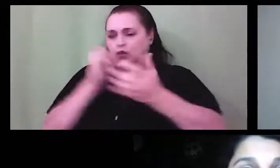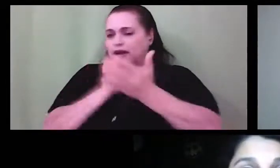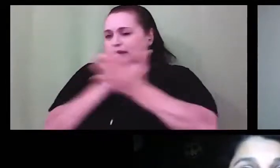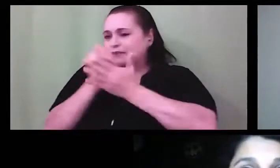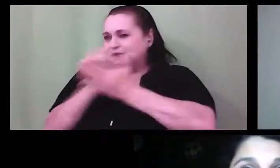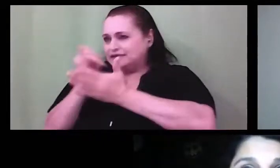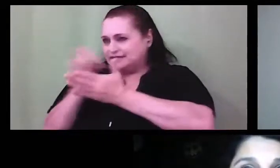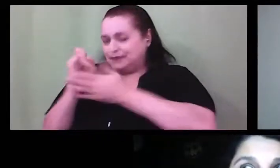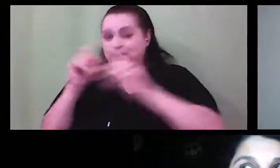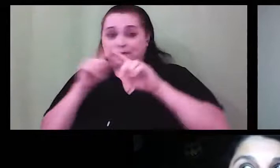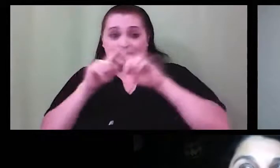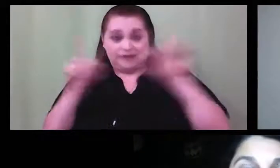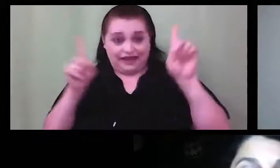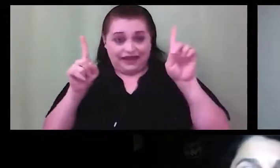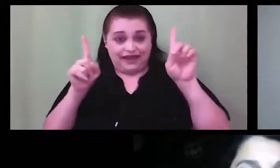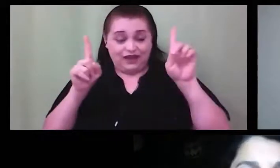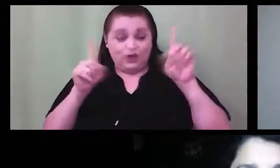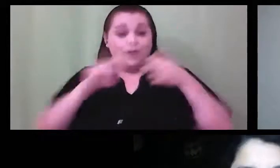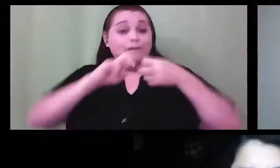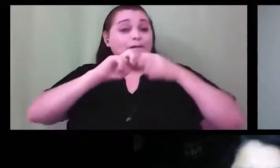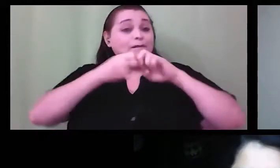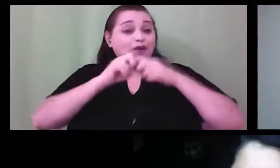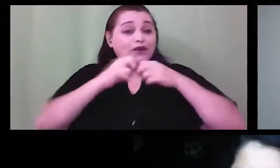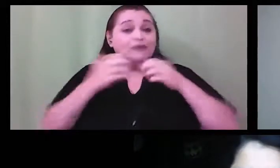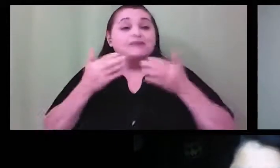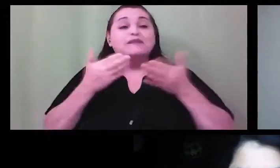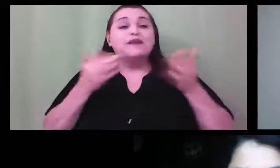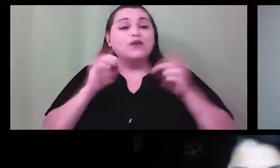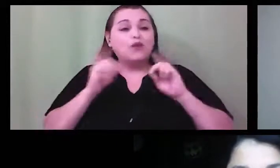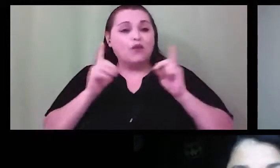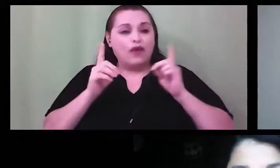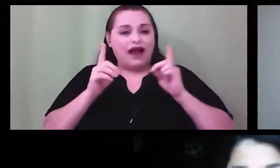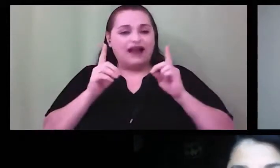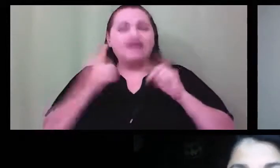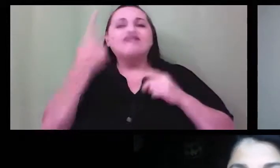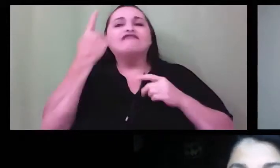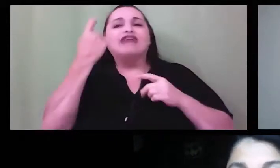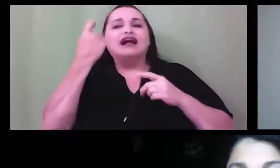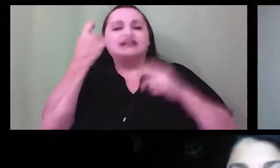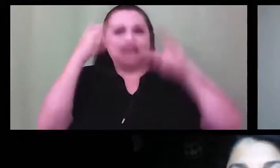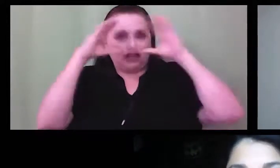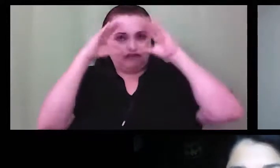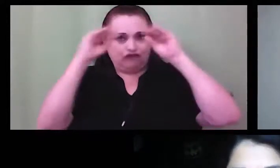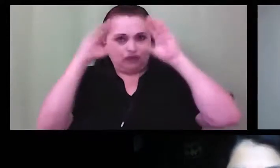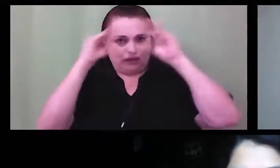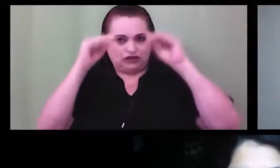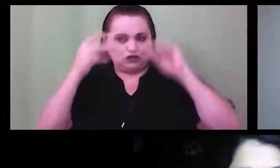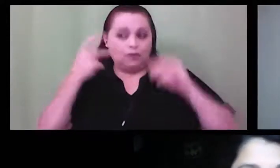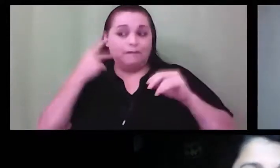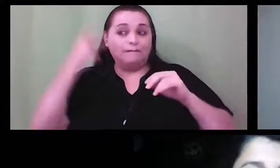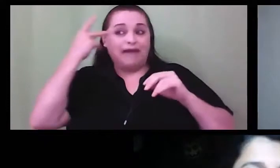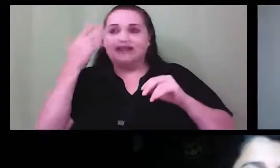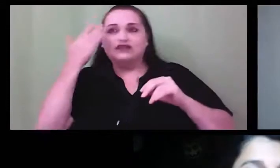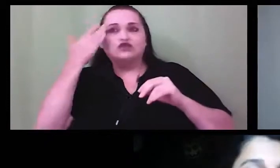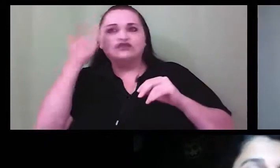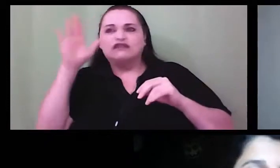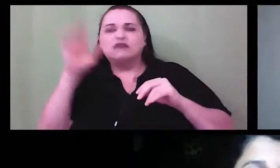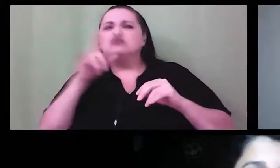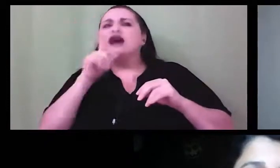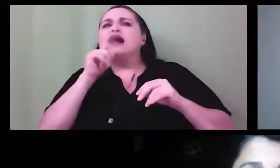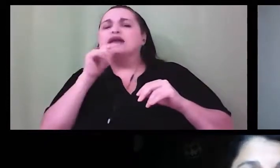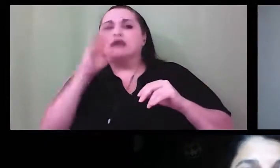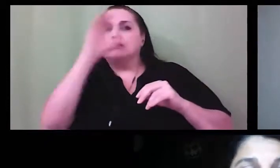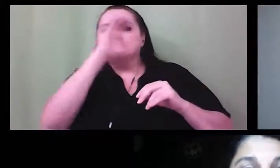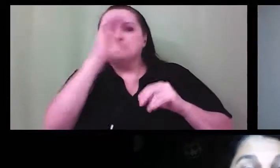pero el problema que hay, yo creo que es un poquito como desinformación, que a veces los padres no sabemos realmente a quién acudir, porque a veces nos dicen hospital